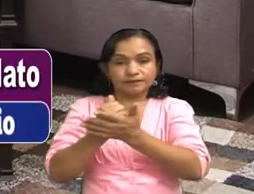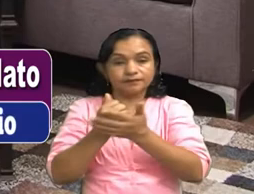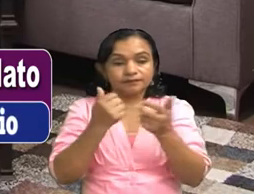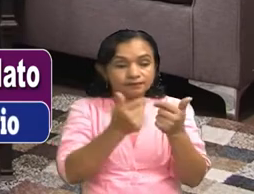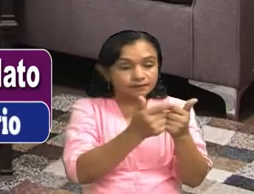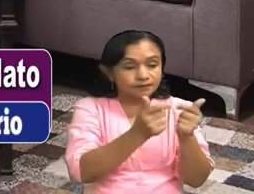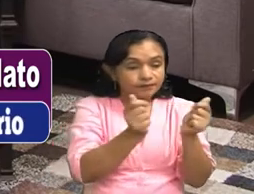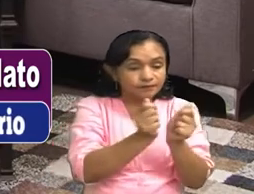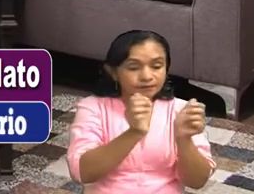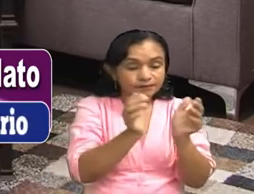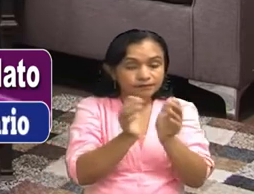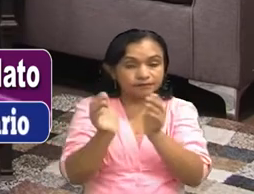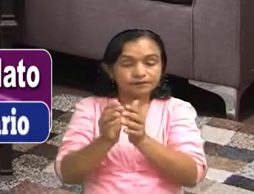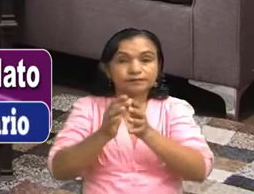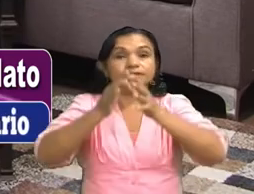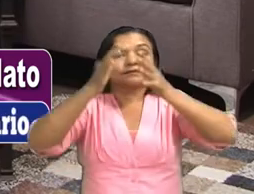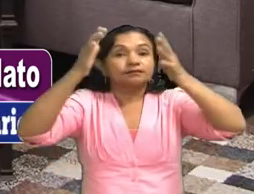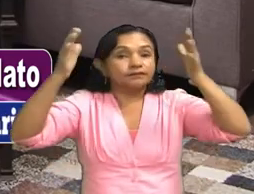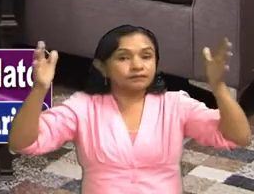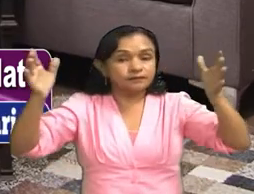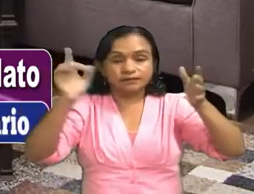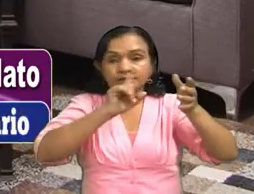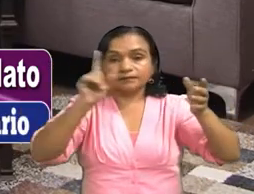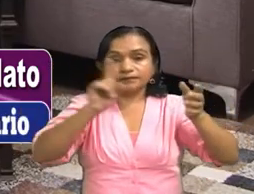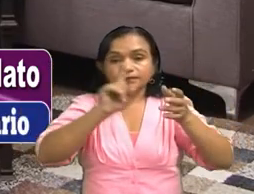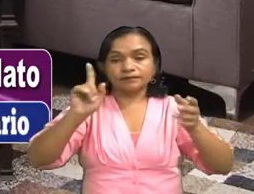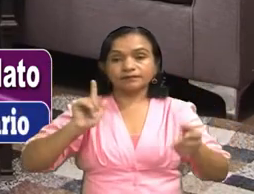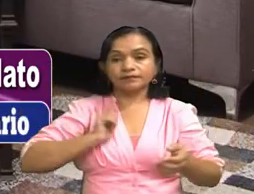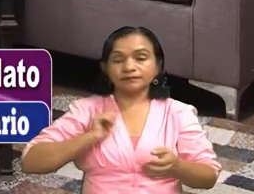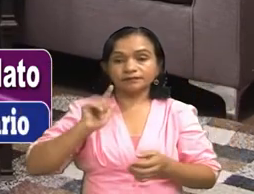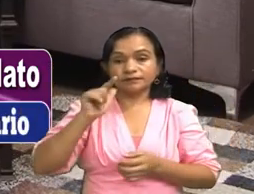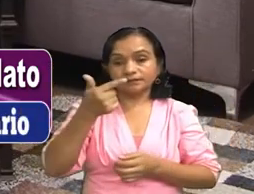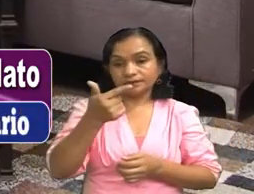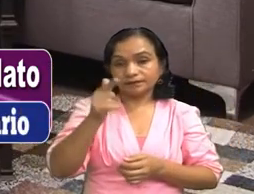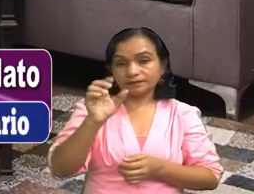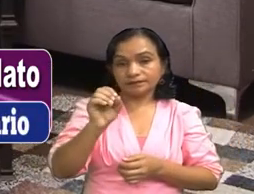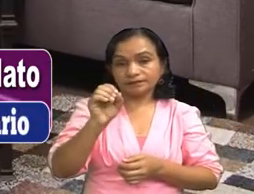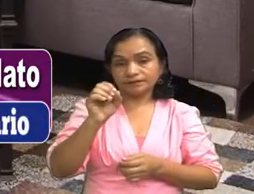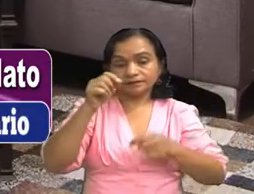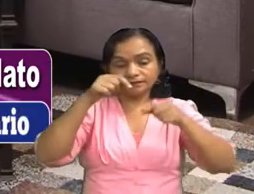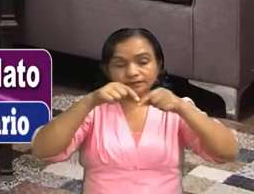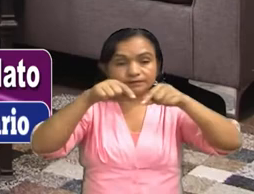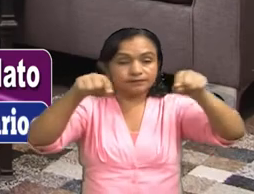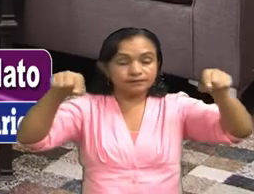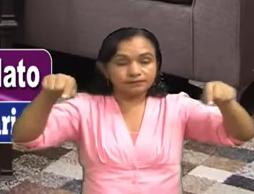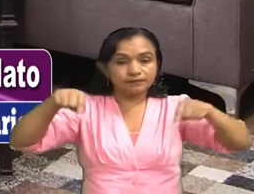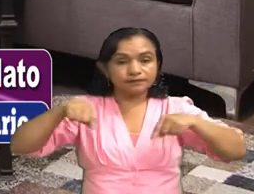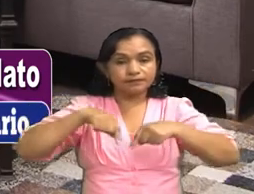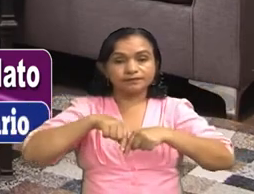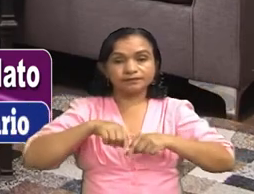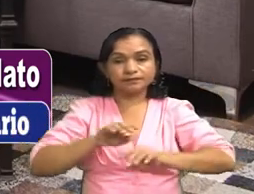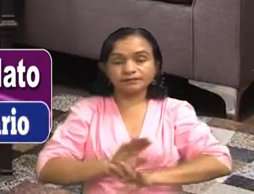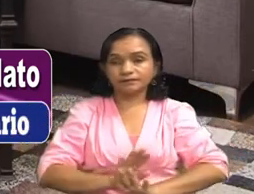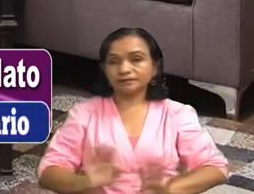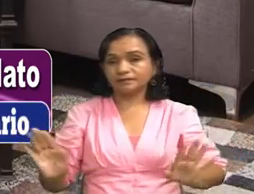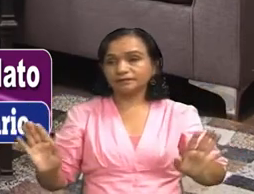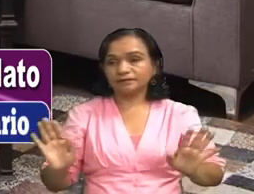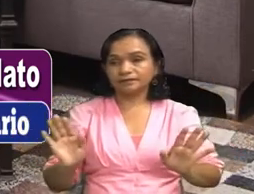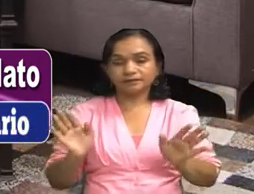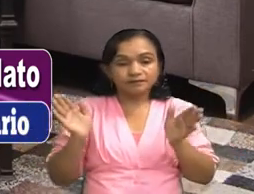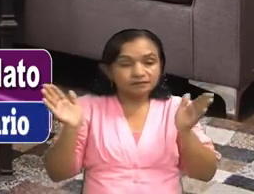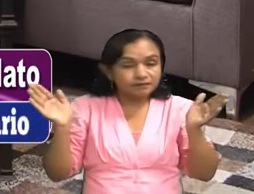¿eh? Que tiene que tener 70 manzanas, okay. Nada más, son